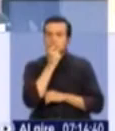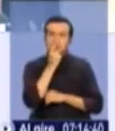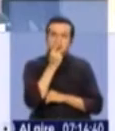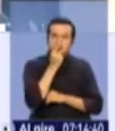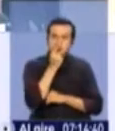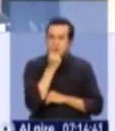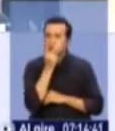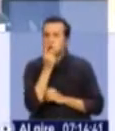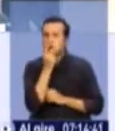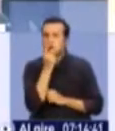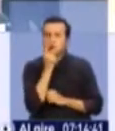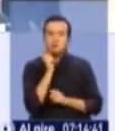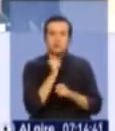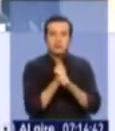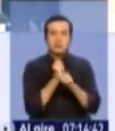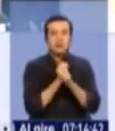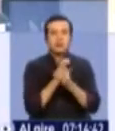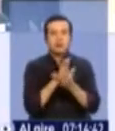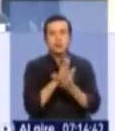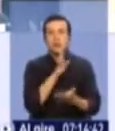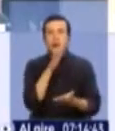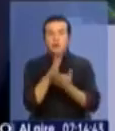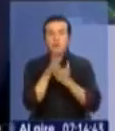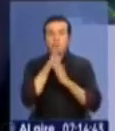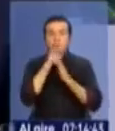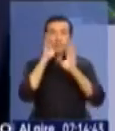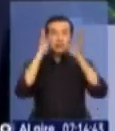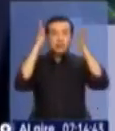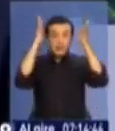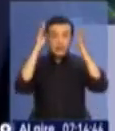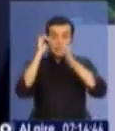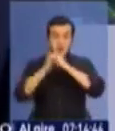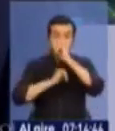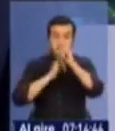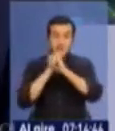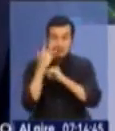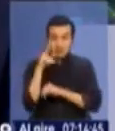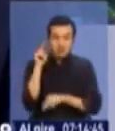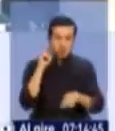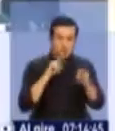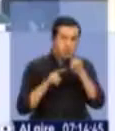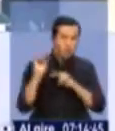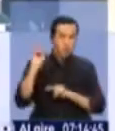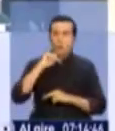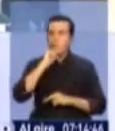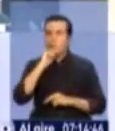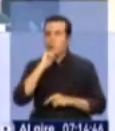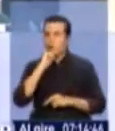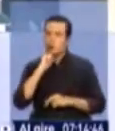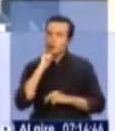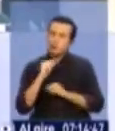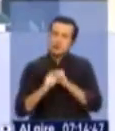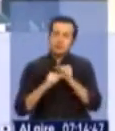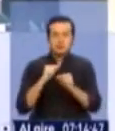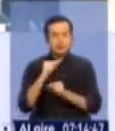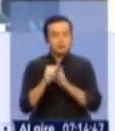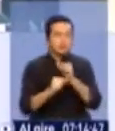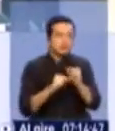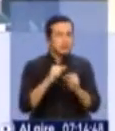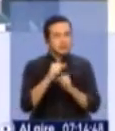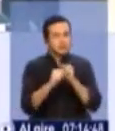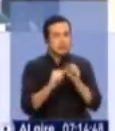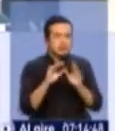específicamente y para el festival internacional podemos ya medir o todavía estamos dando los primeros pasos y los